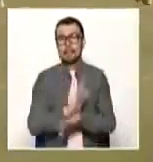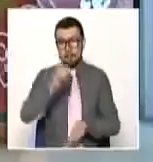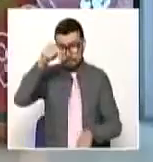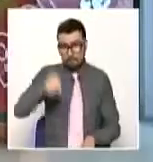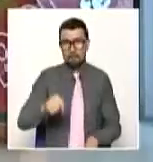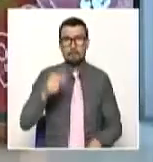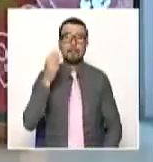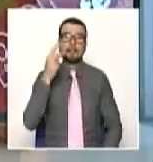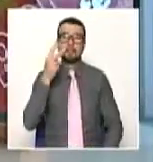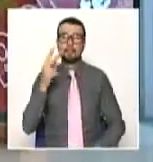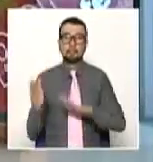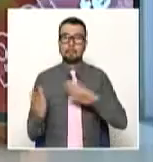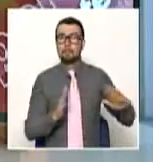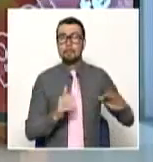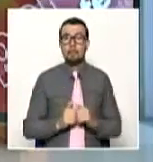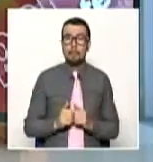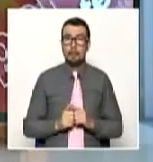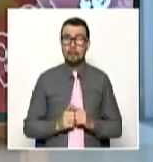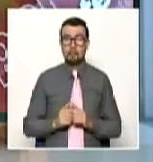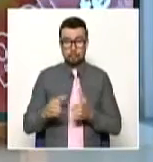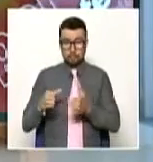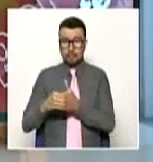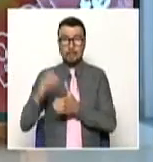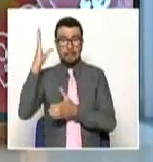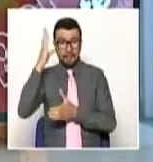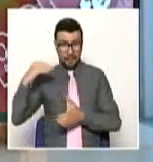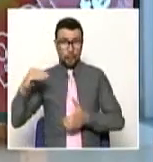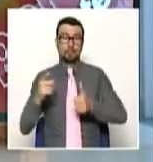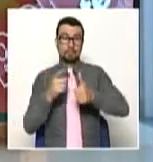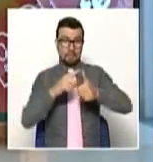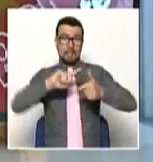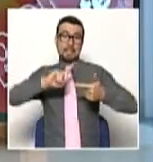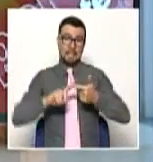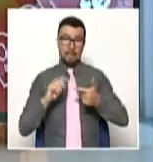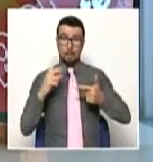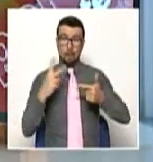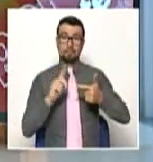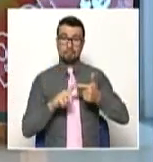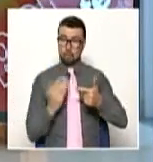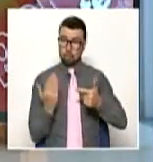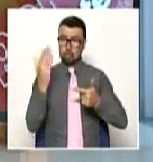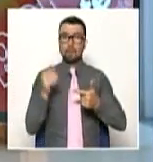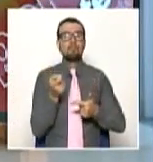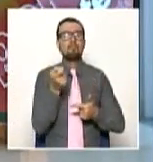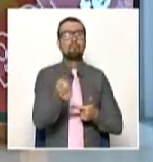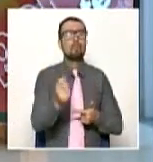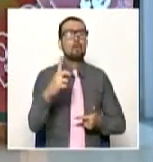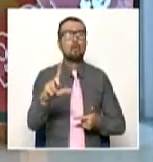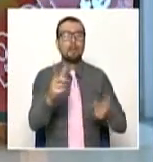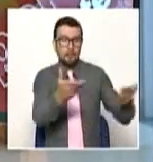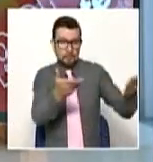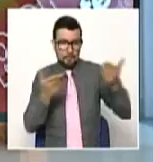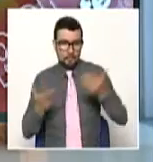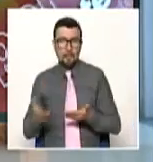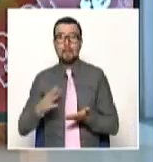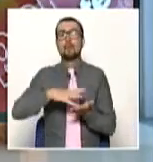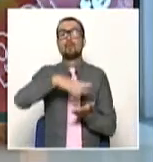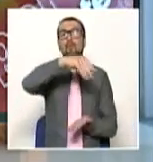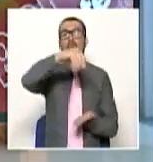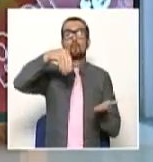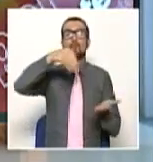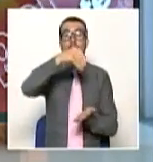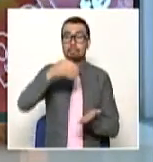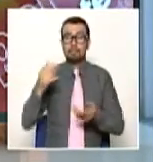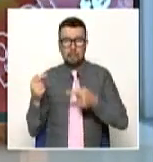Villegas. El Deportes Quindío, colíder también del torneo Águila con 6 puntos, recibirá el lunes al Unión Magdalena, uno de los compromisos interesantes de esta